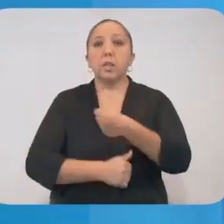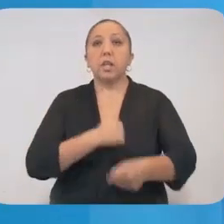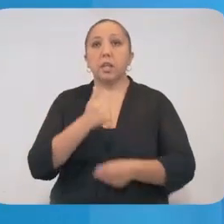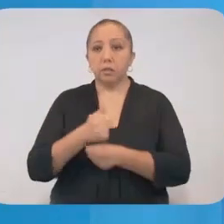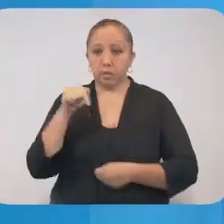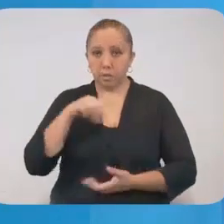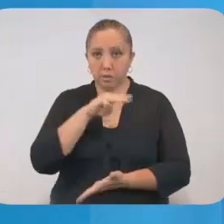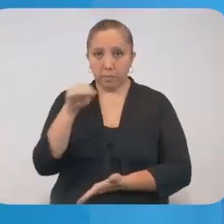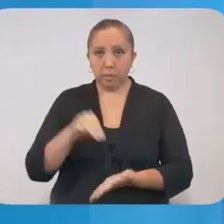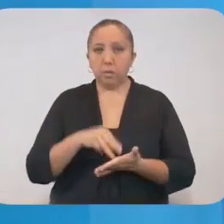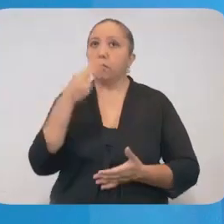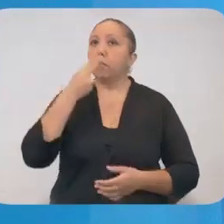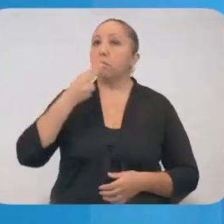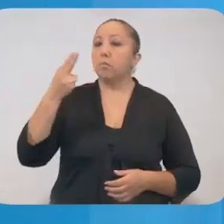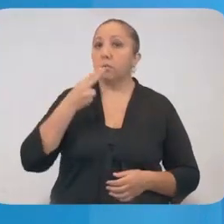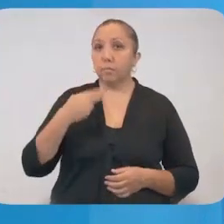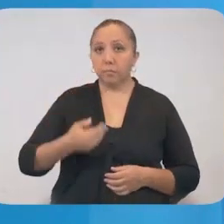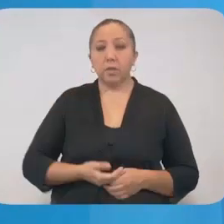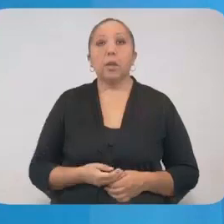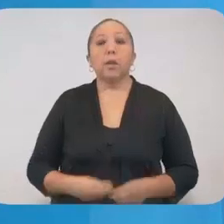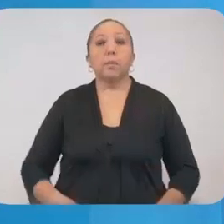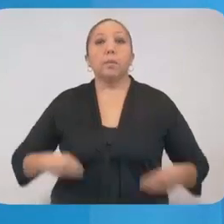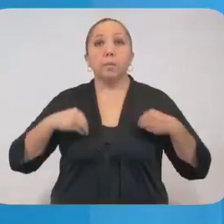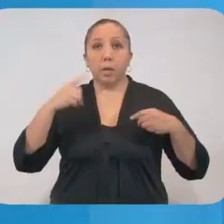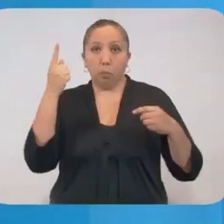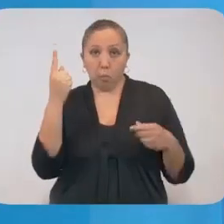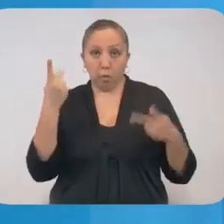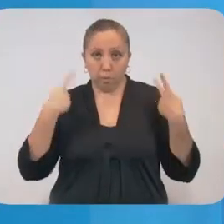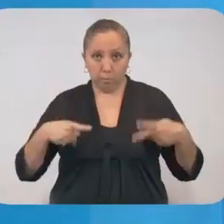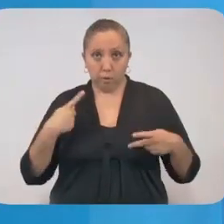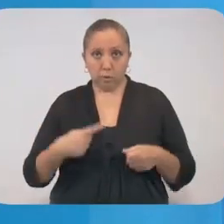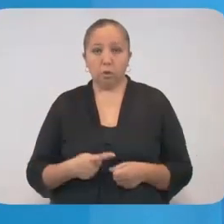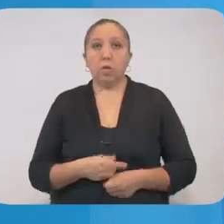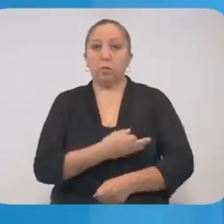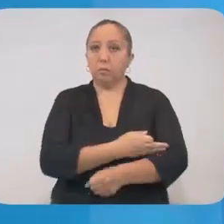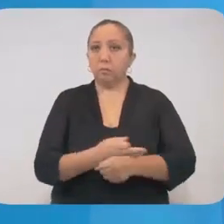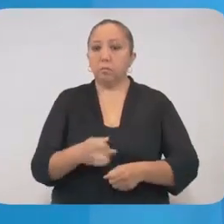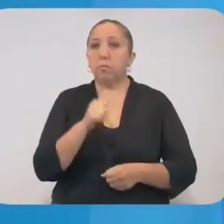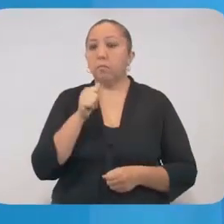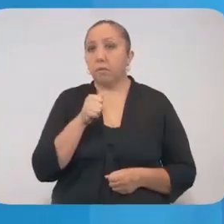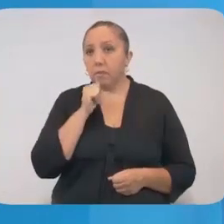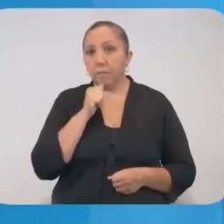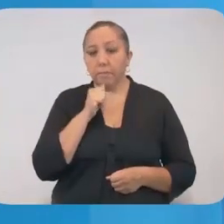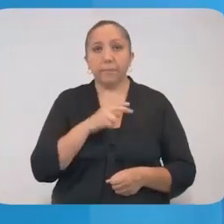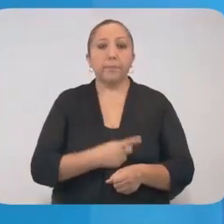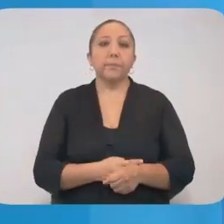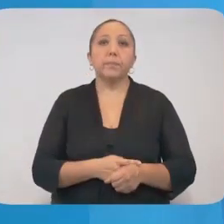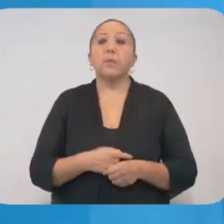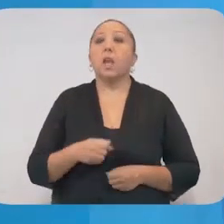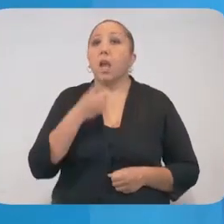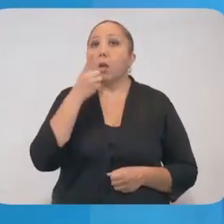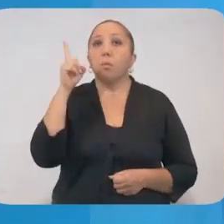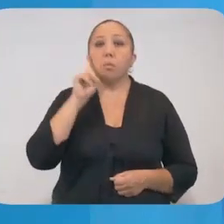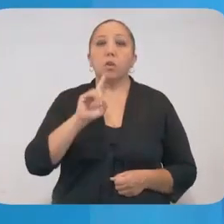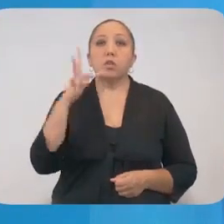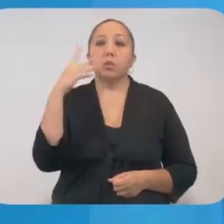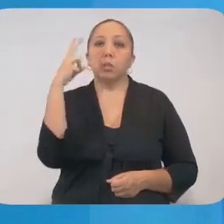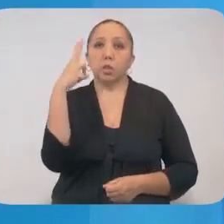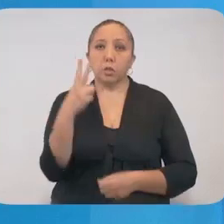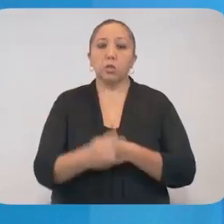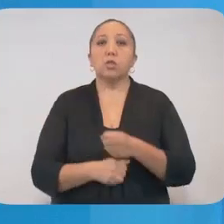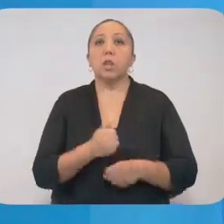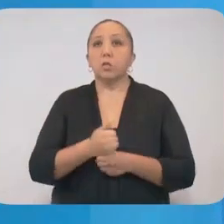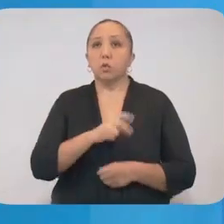tabaquismo, convivía con un contacto el cual se reporta sin síntomas. Mujer de 52 años de Humán, sin